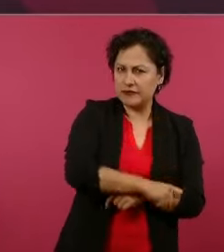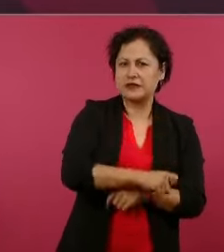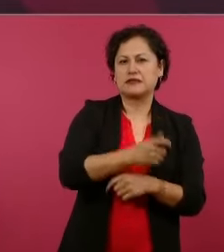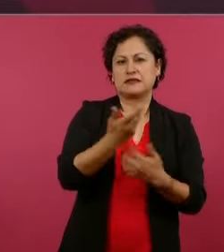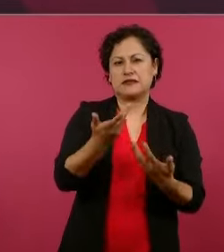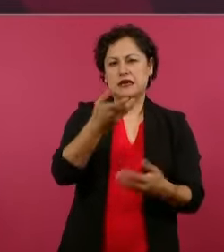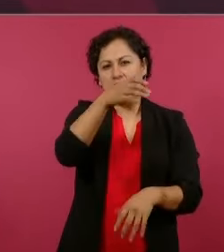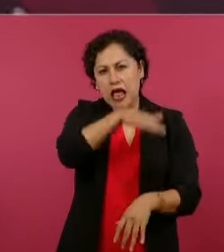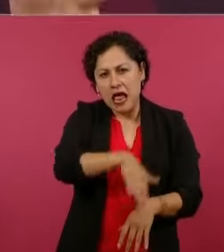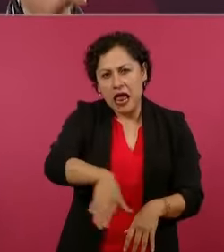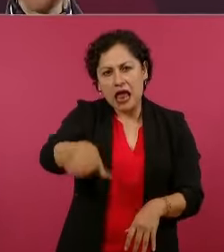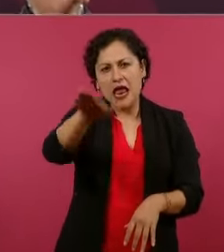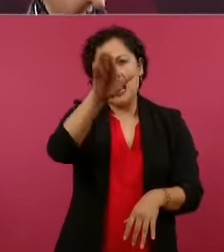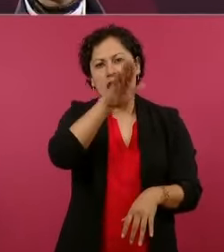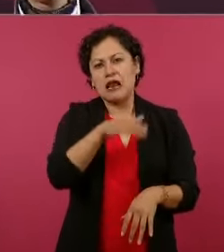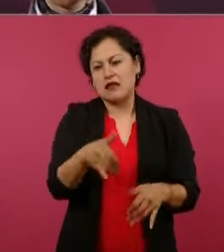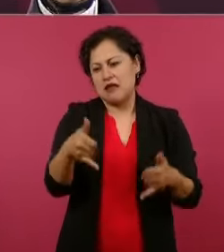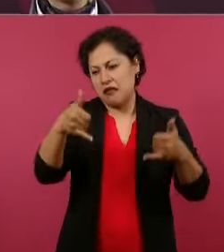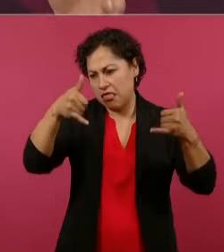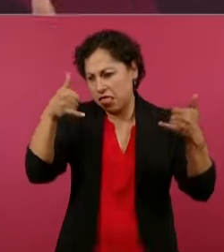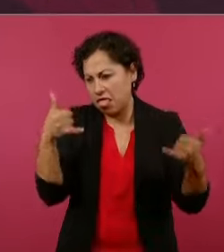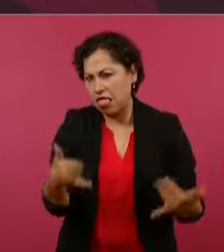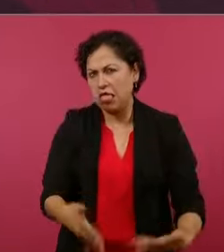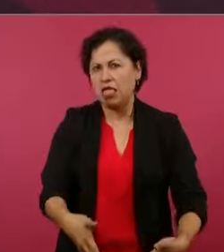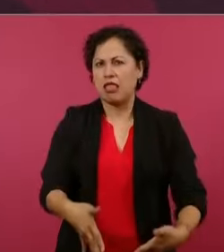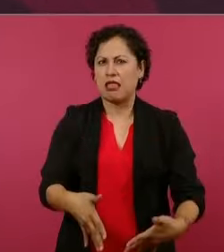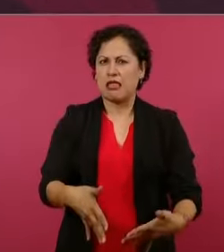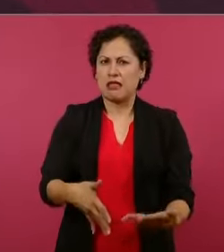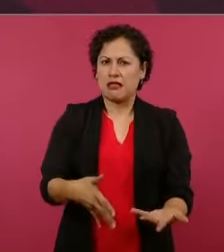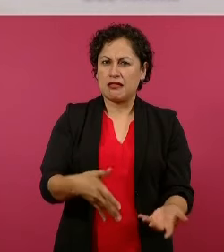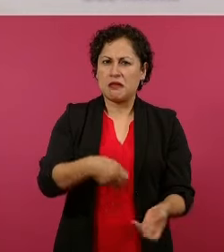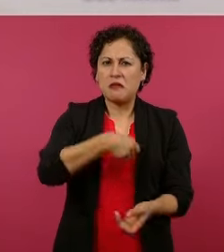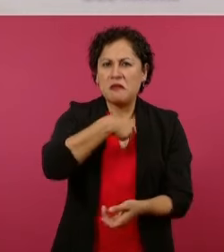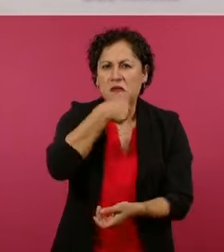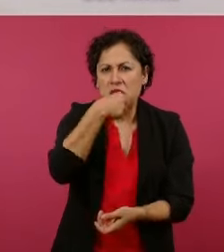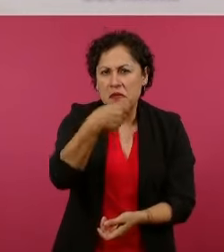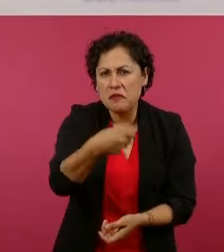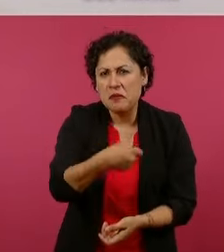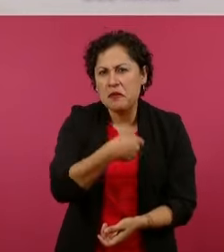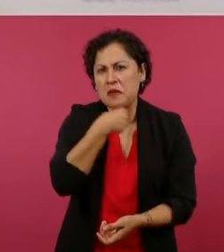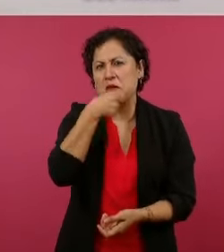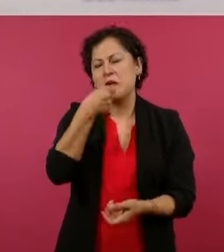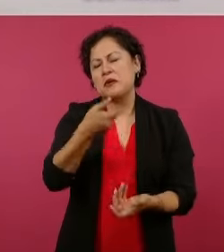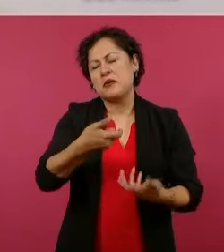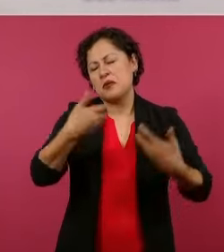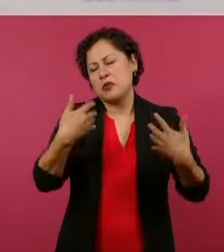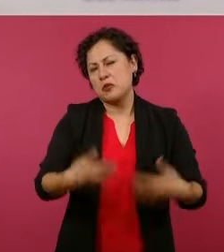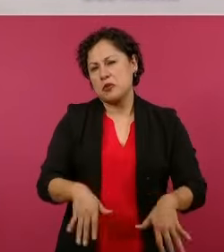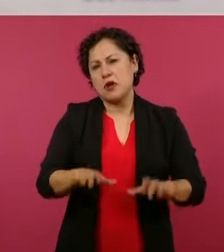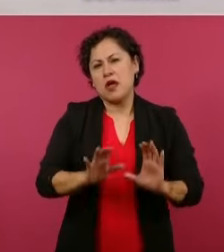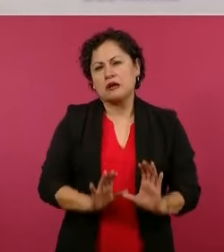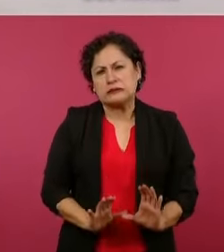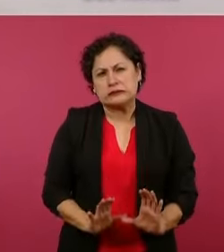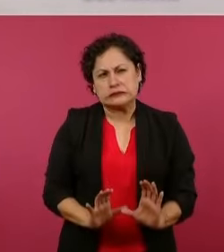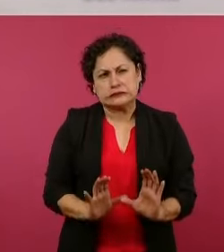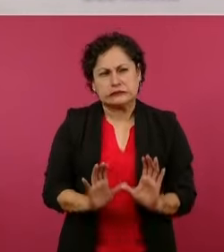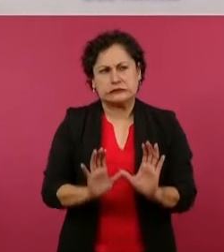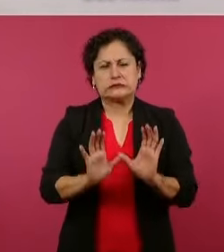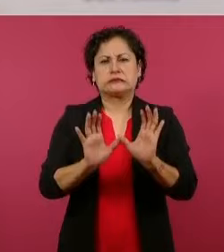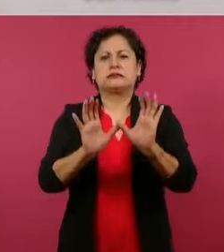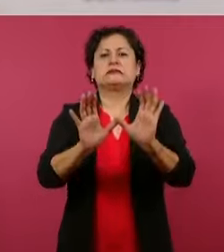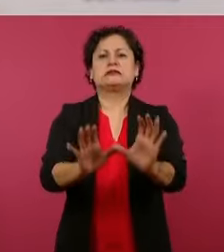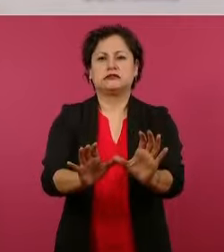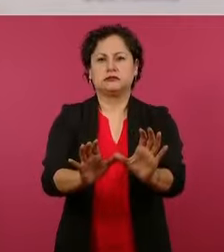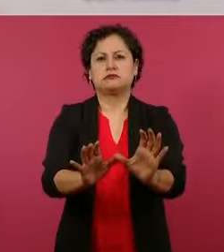pararlo que empezar a caminar pues ya está caminando per de todas